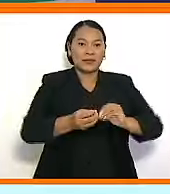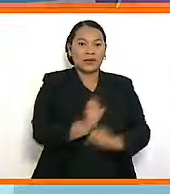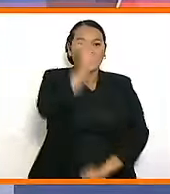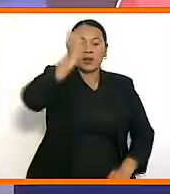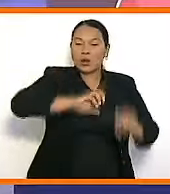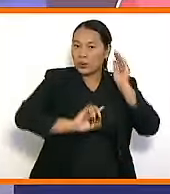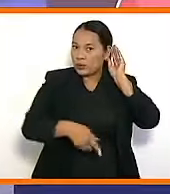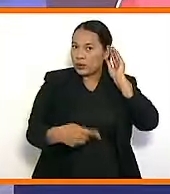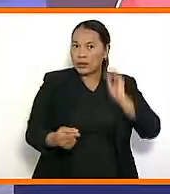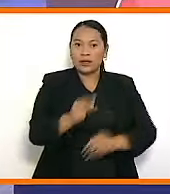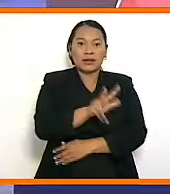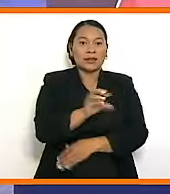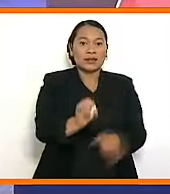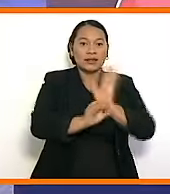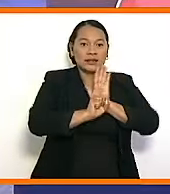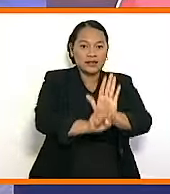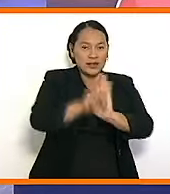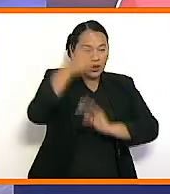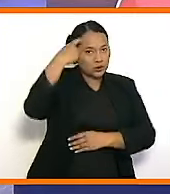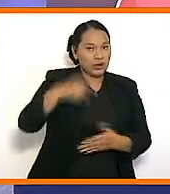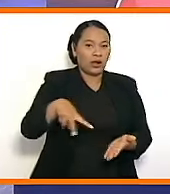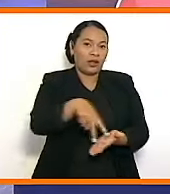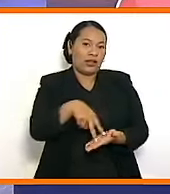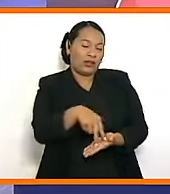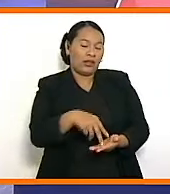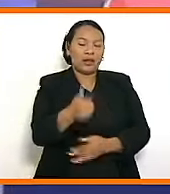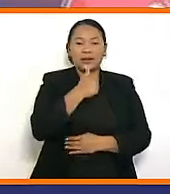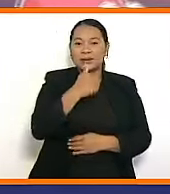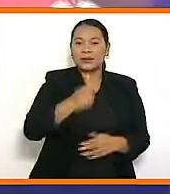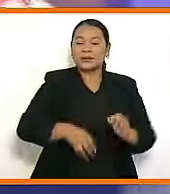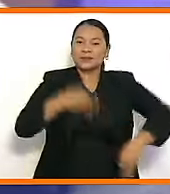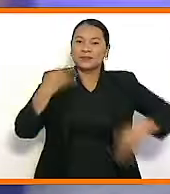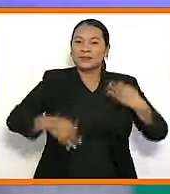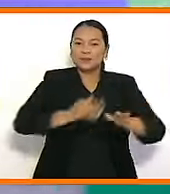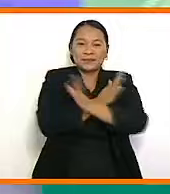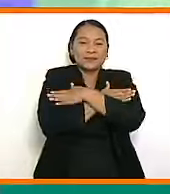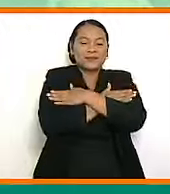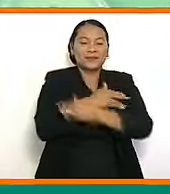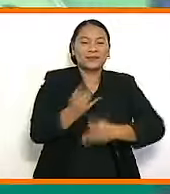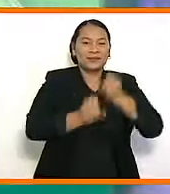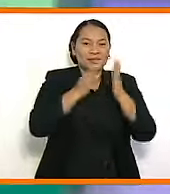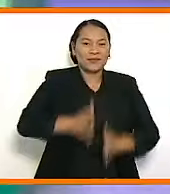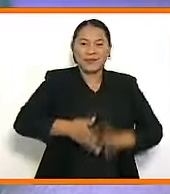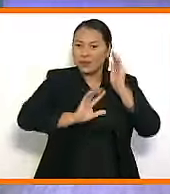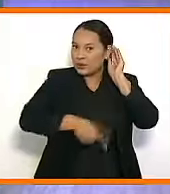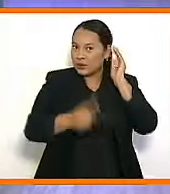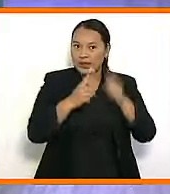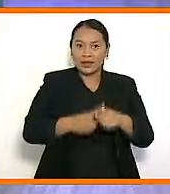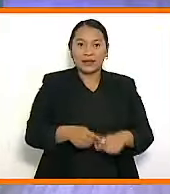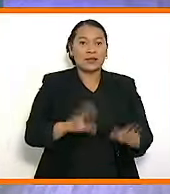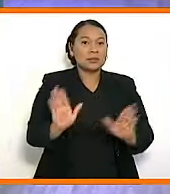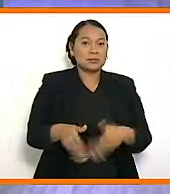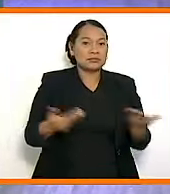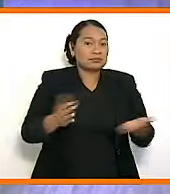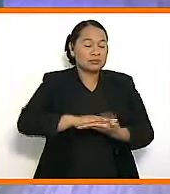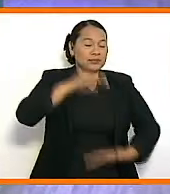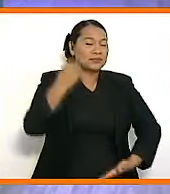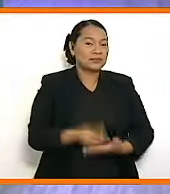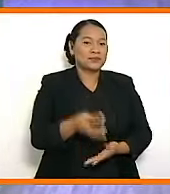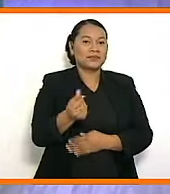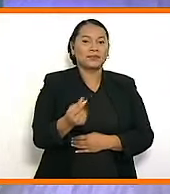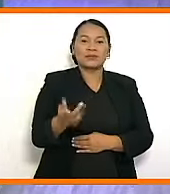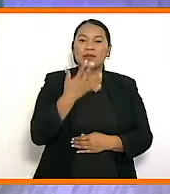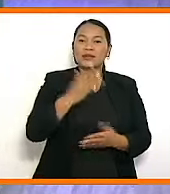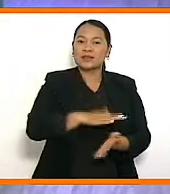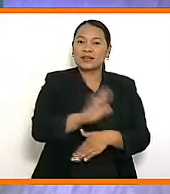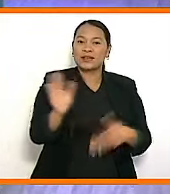30 con su símbolo de sueño bolo. Muchas felicidades. Si eres jugador para Multi X, daremos a conocer cómo se multiplica tu dinero. Te deseo